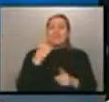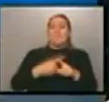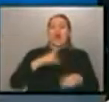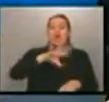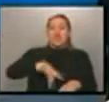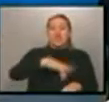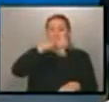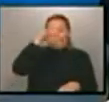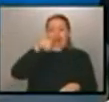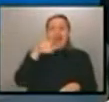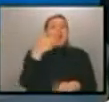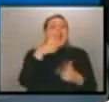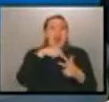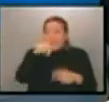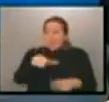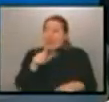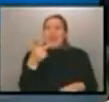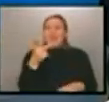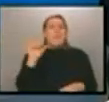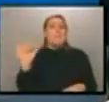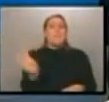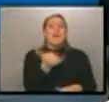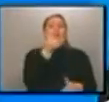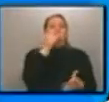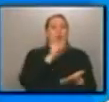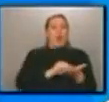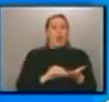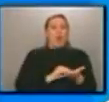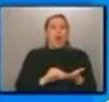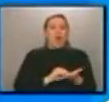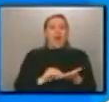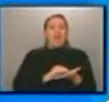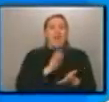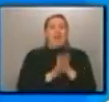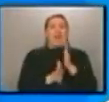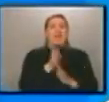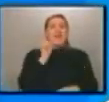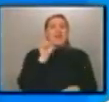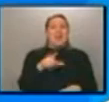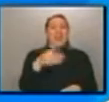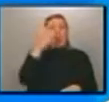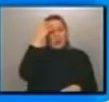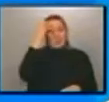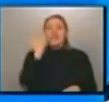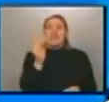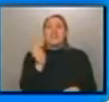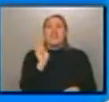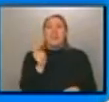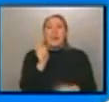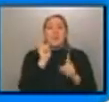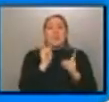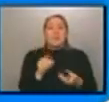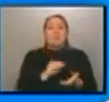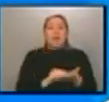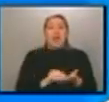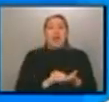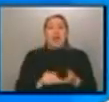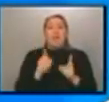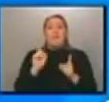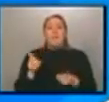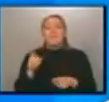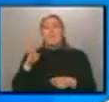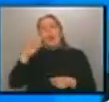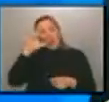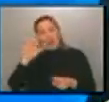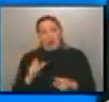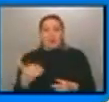una de las tres mejores oficiales, defensoras oficiales que tiene Comodoro Py. ¿Sabés quién es? La misma que le tocó por sorteo a Báez, pobre